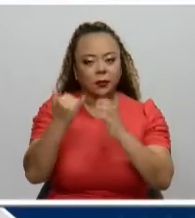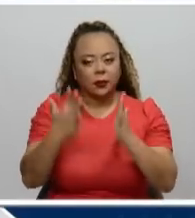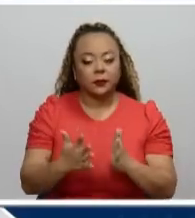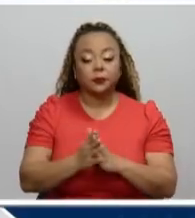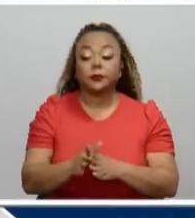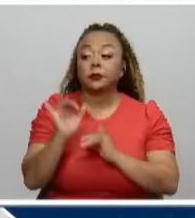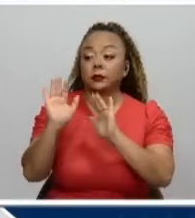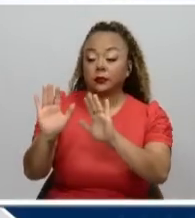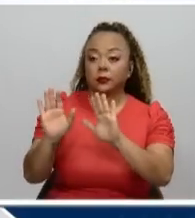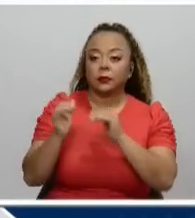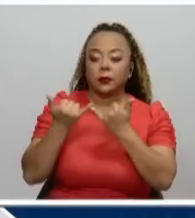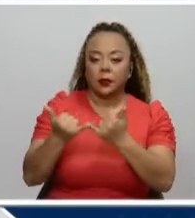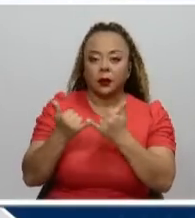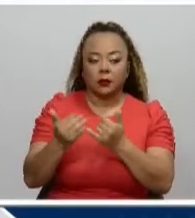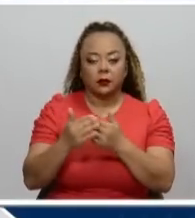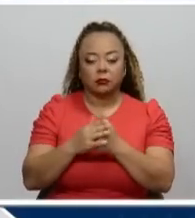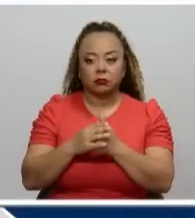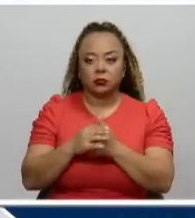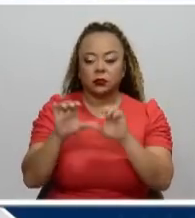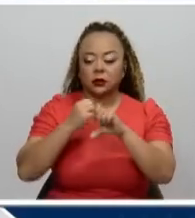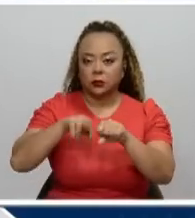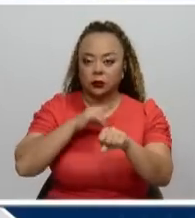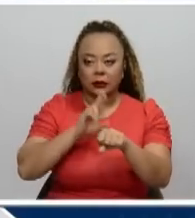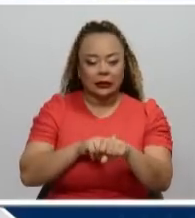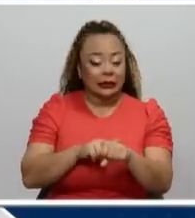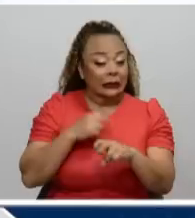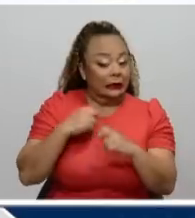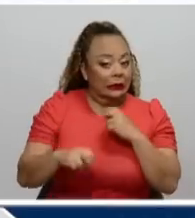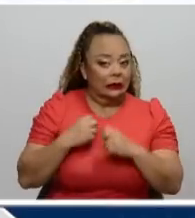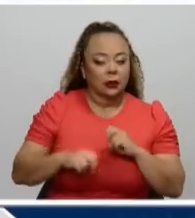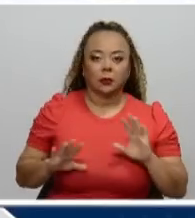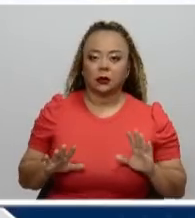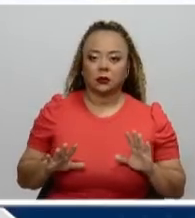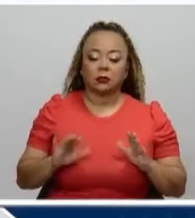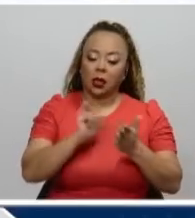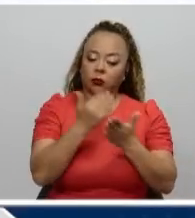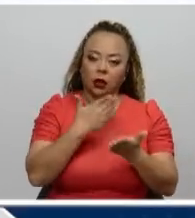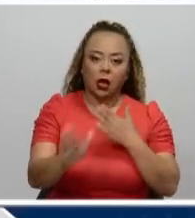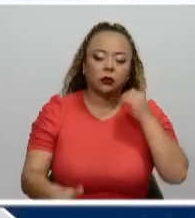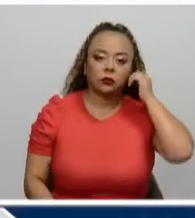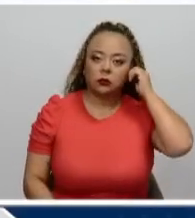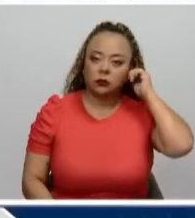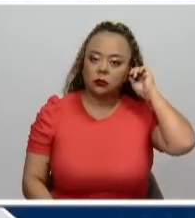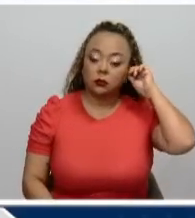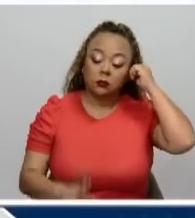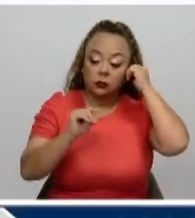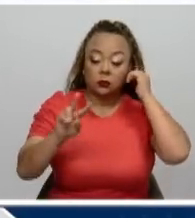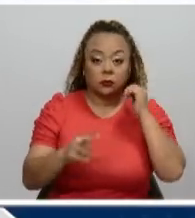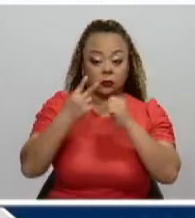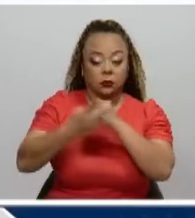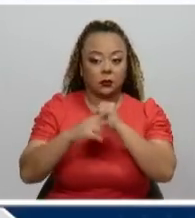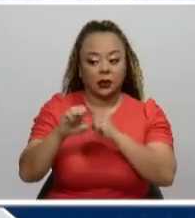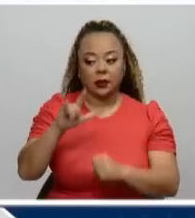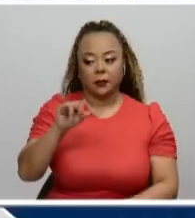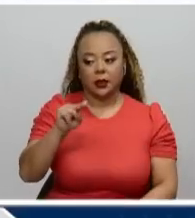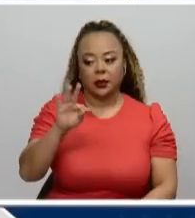ahora Cristian lo votaron del caballo cuando la Selección estaba en las llamas verdad y en la segunda vuelta la eliminatoria donde